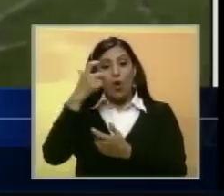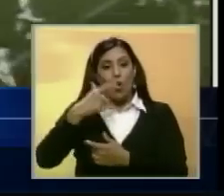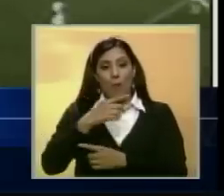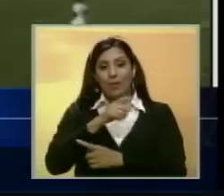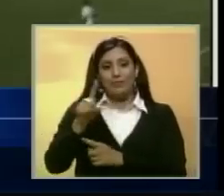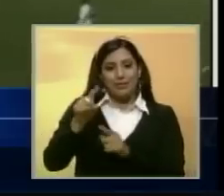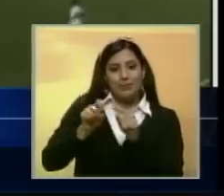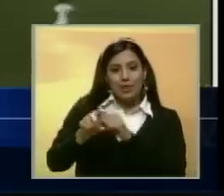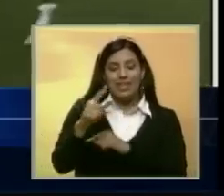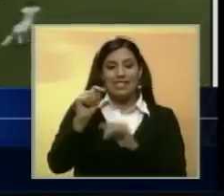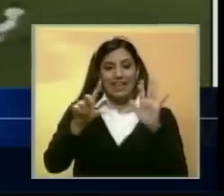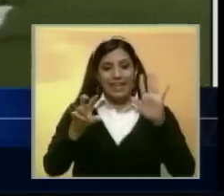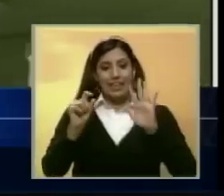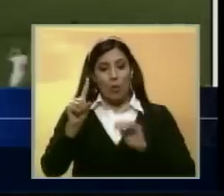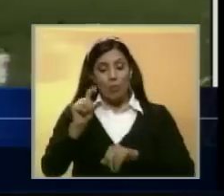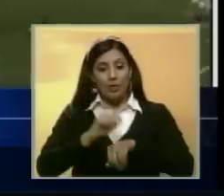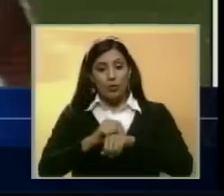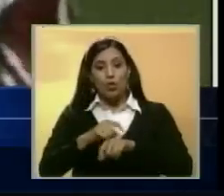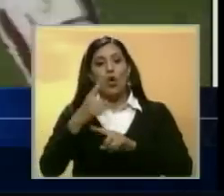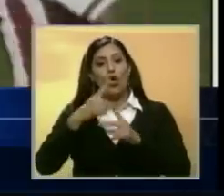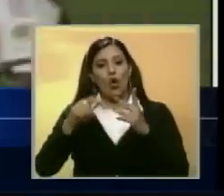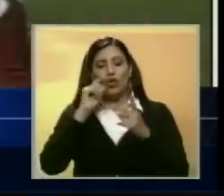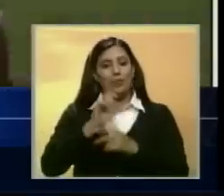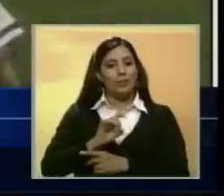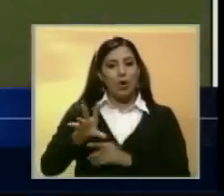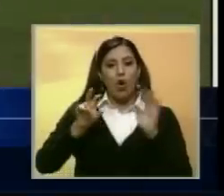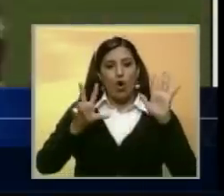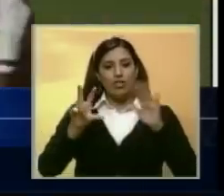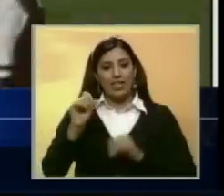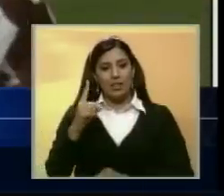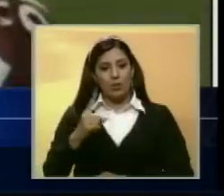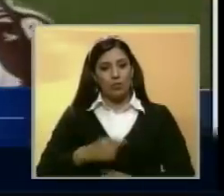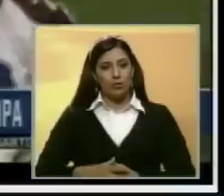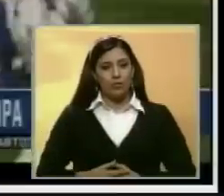descontó al 71. Oscar Romero fue expulsado al 81.